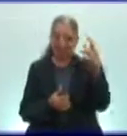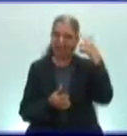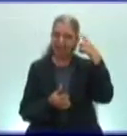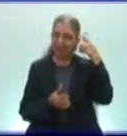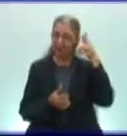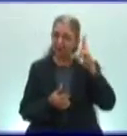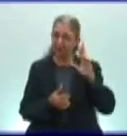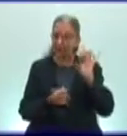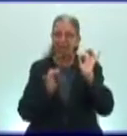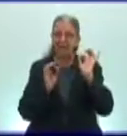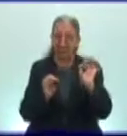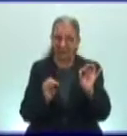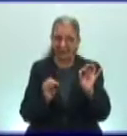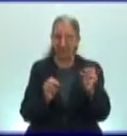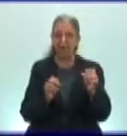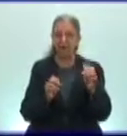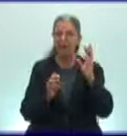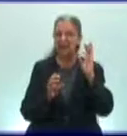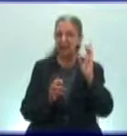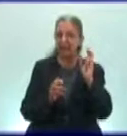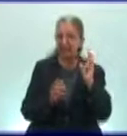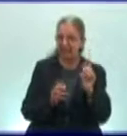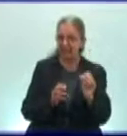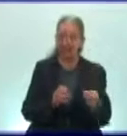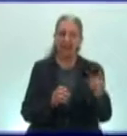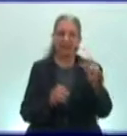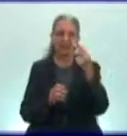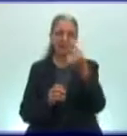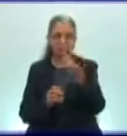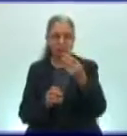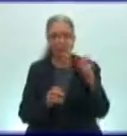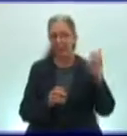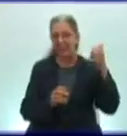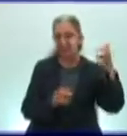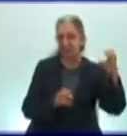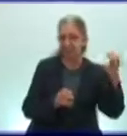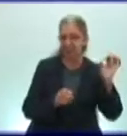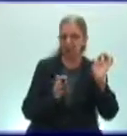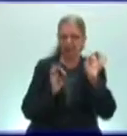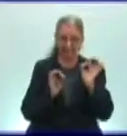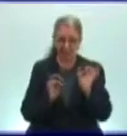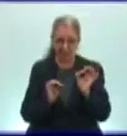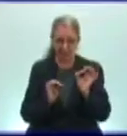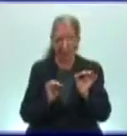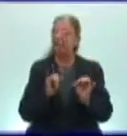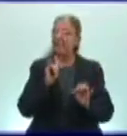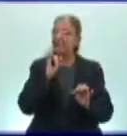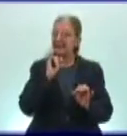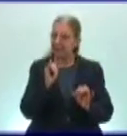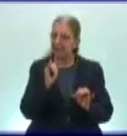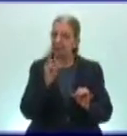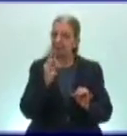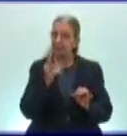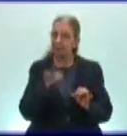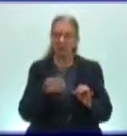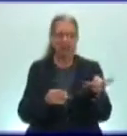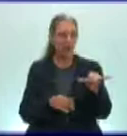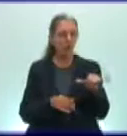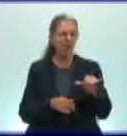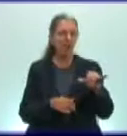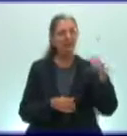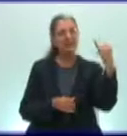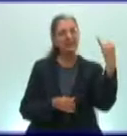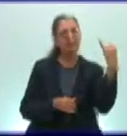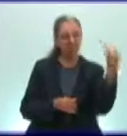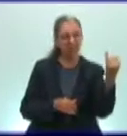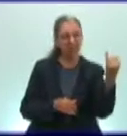son eléctricamente neutros precisamente porque tienen la misma cantidad de electrones en la envoltura que de protones en su núcleo. Por